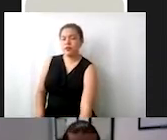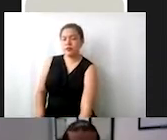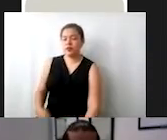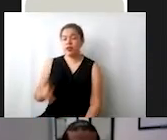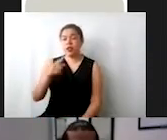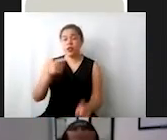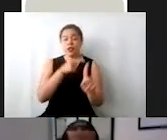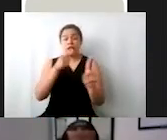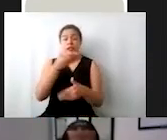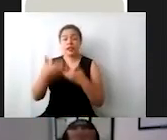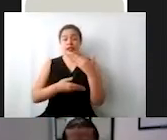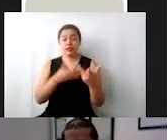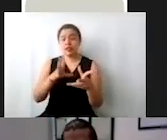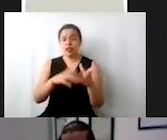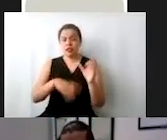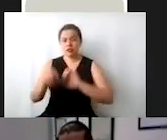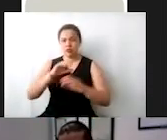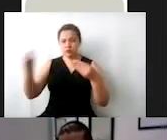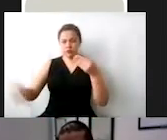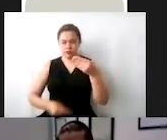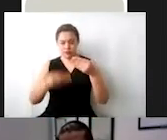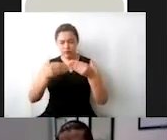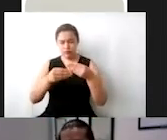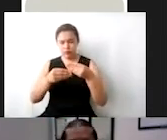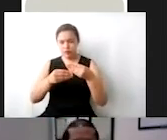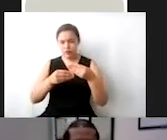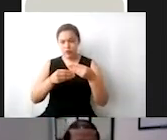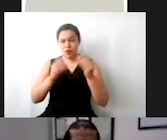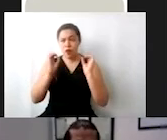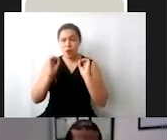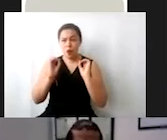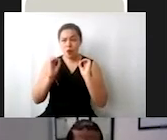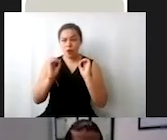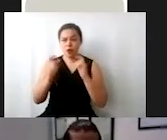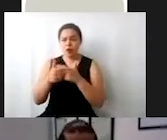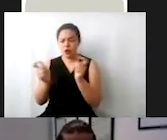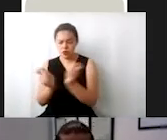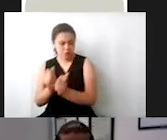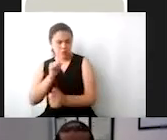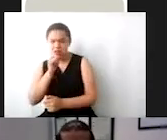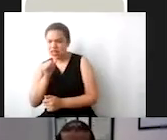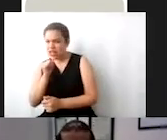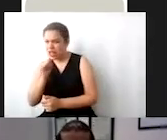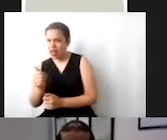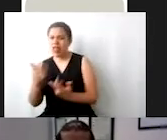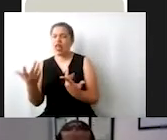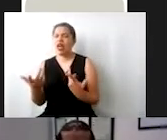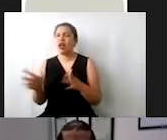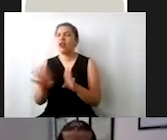obras complementarias o que no sea del grupo, o sea, que no califique